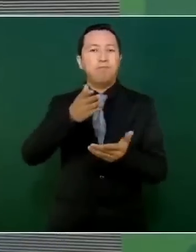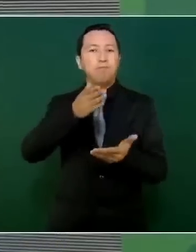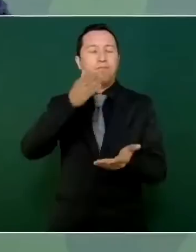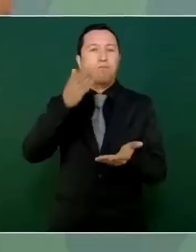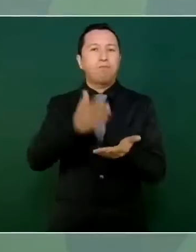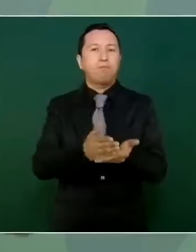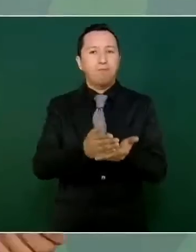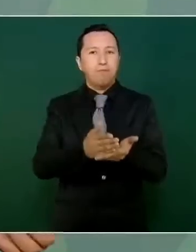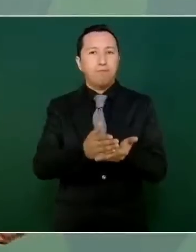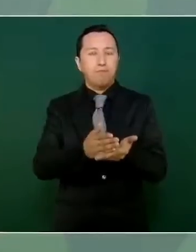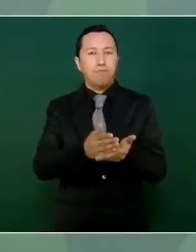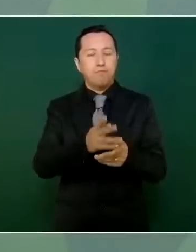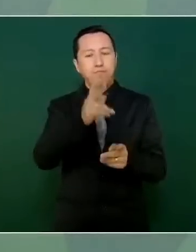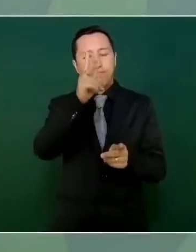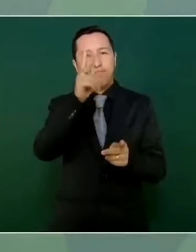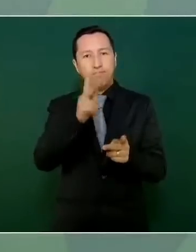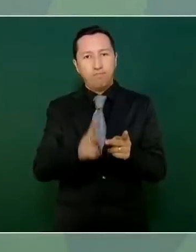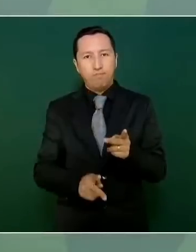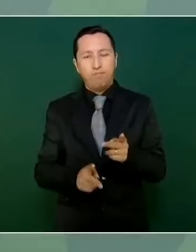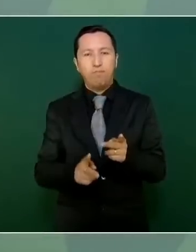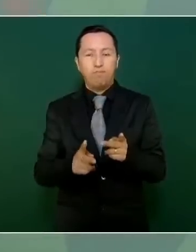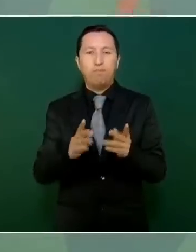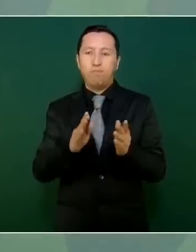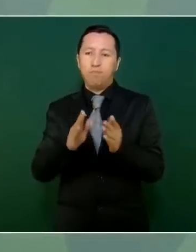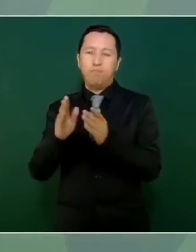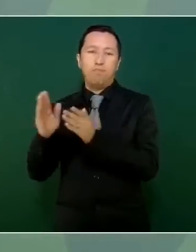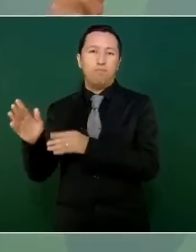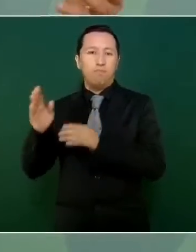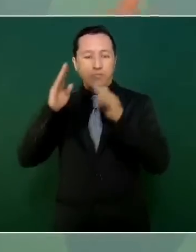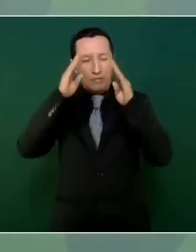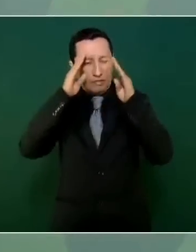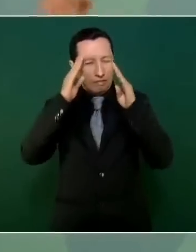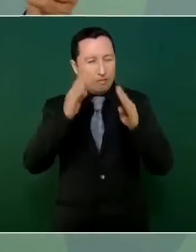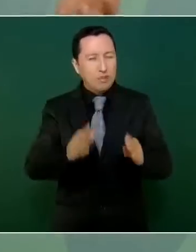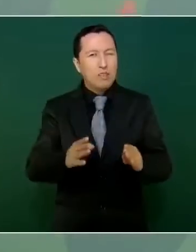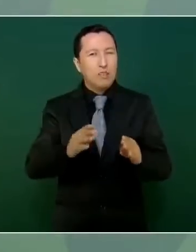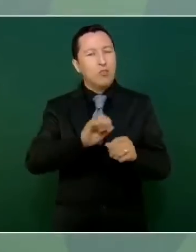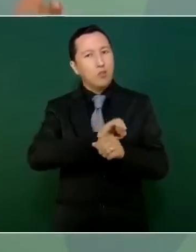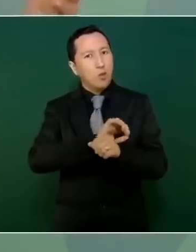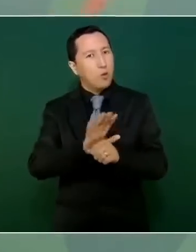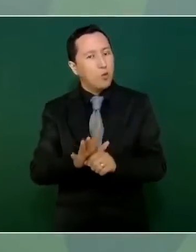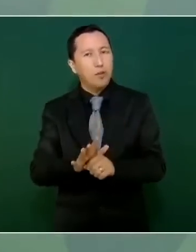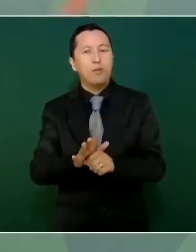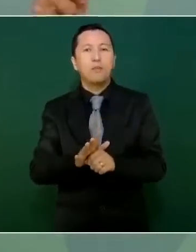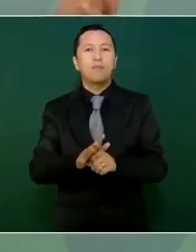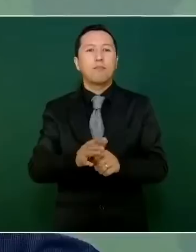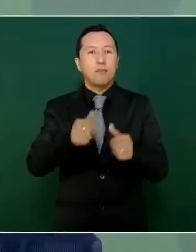y ocuparnos para